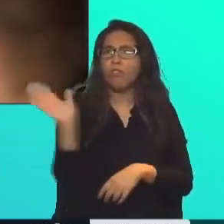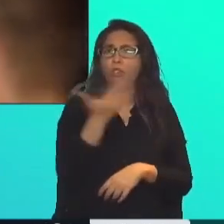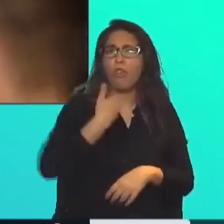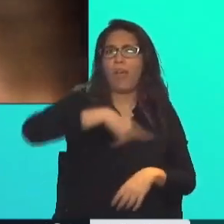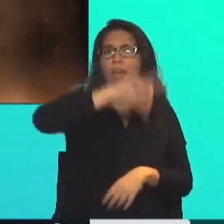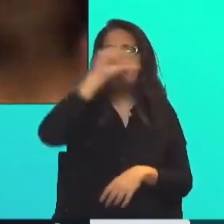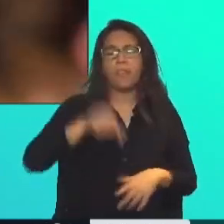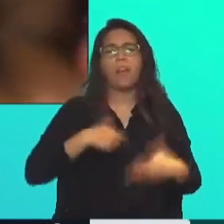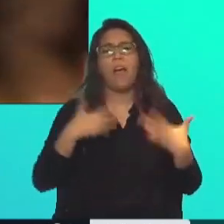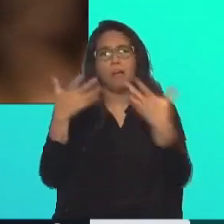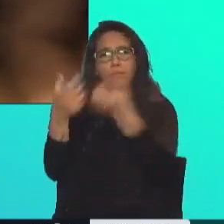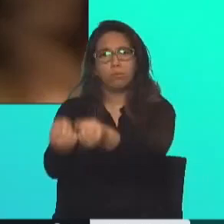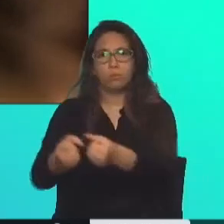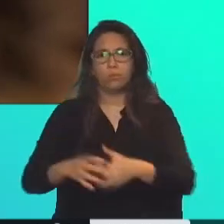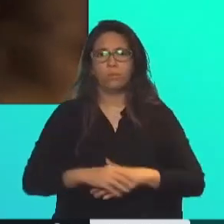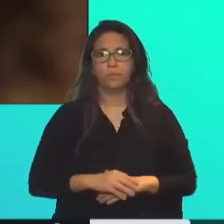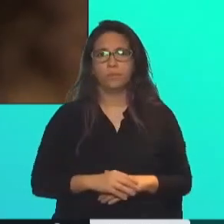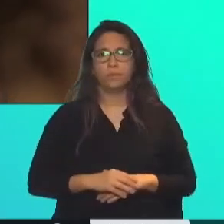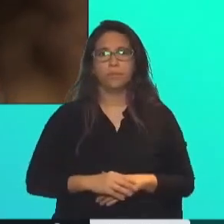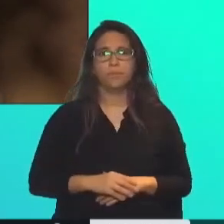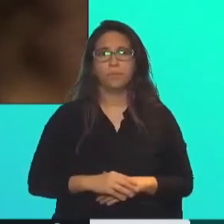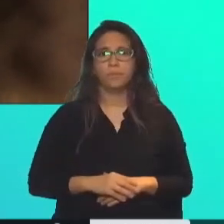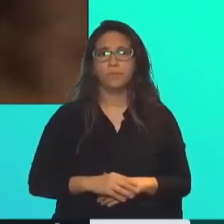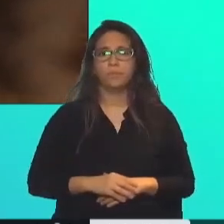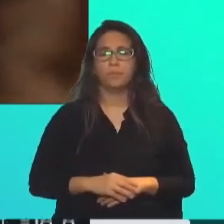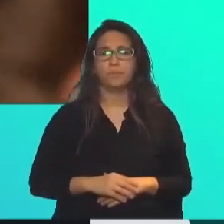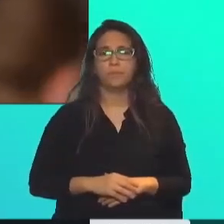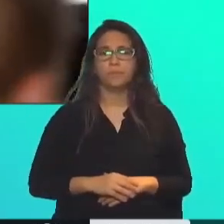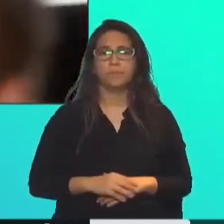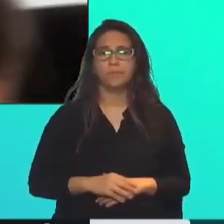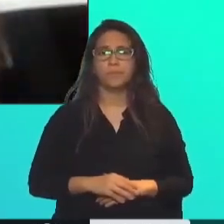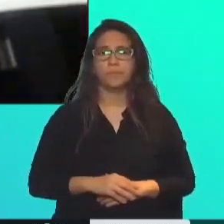República Argentina. En esto,